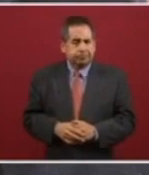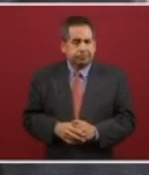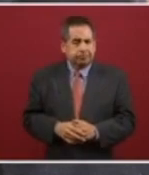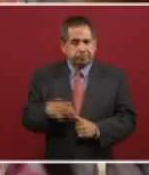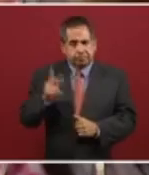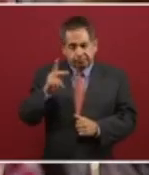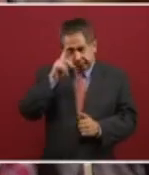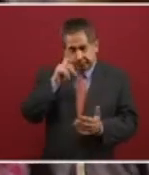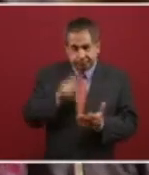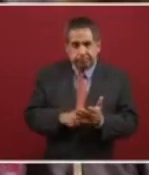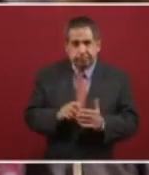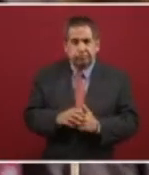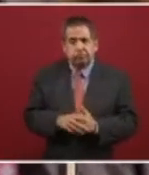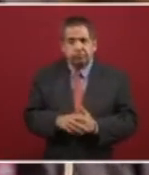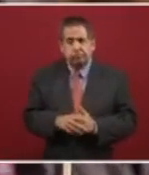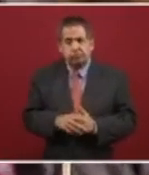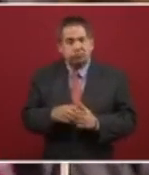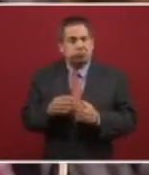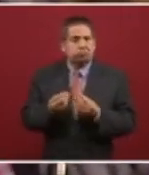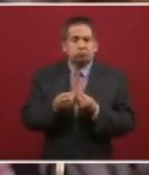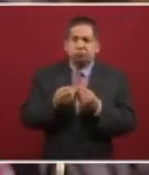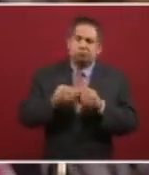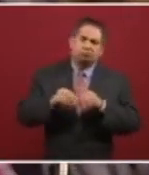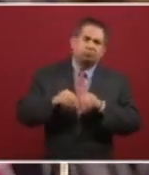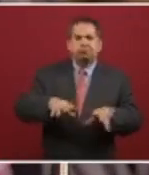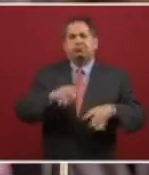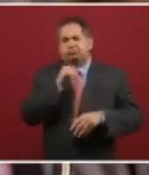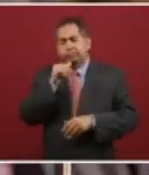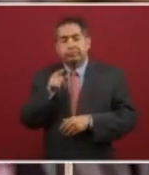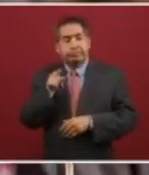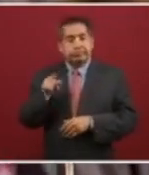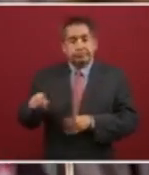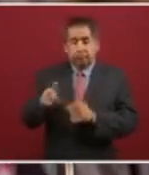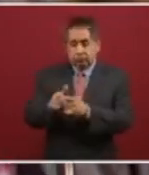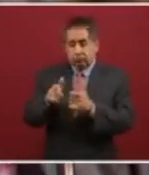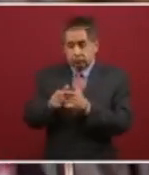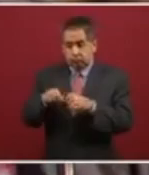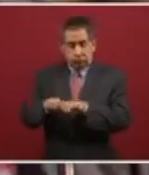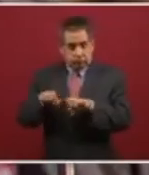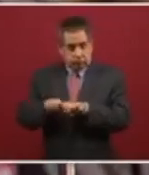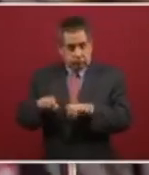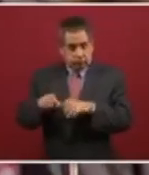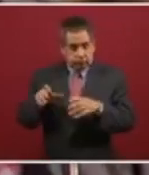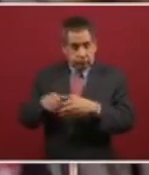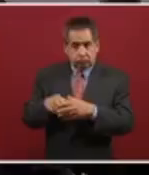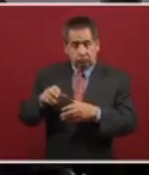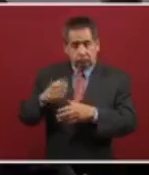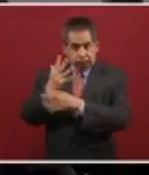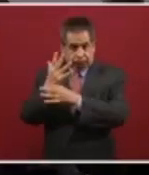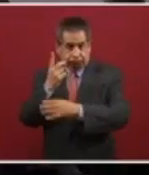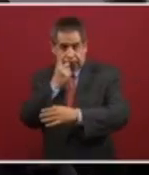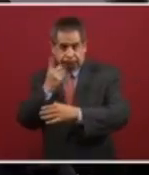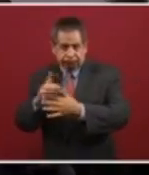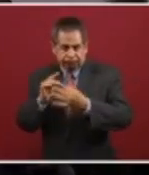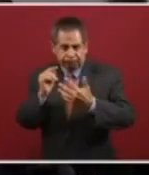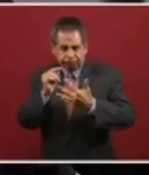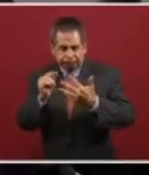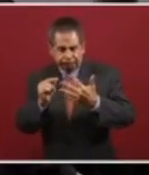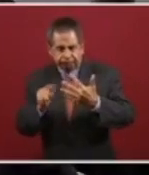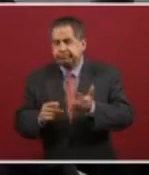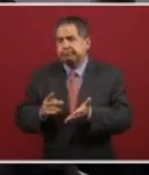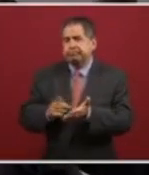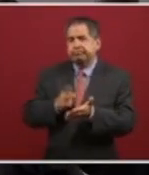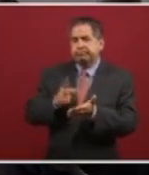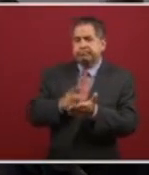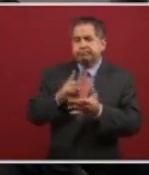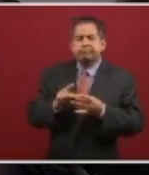pero creo que no impactó mucho. Él y su equipo mencionaron detalles que ya se han repetido